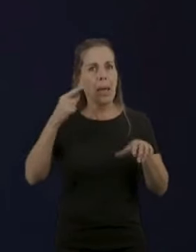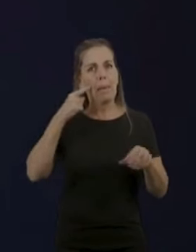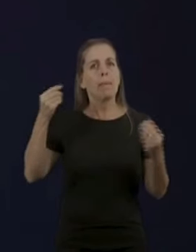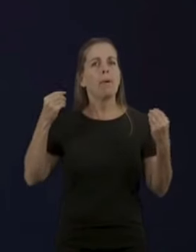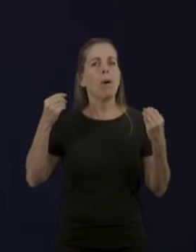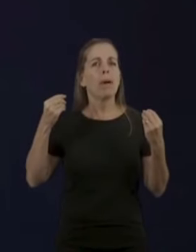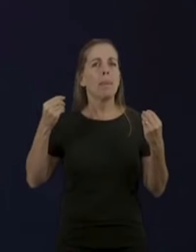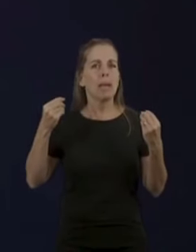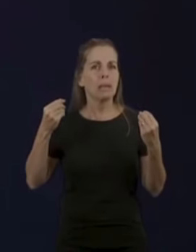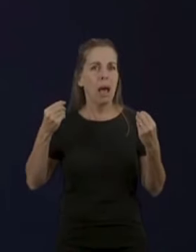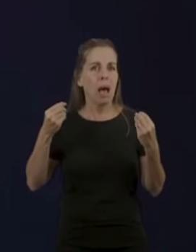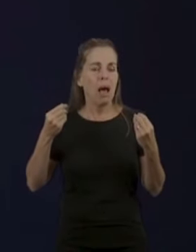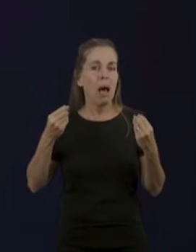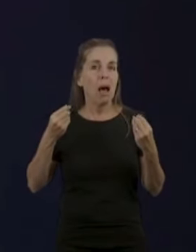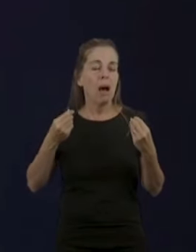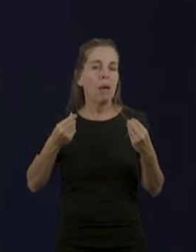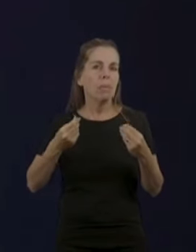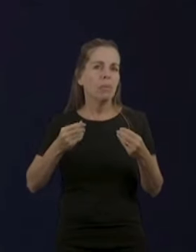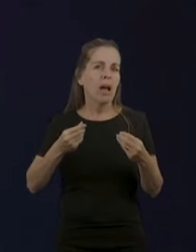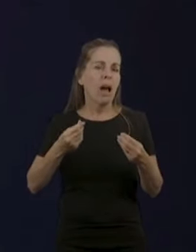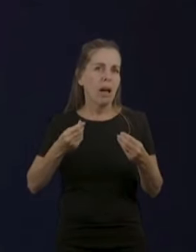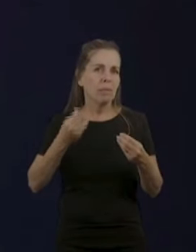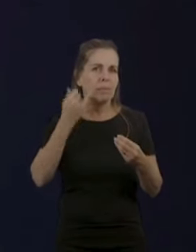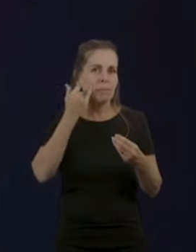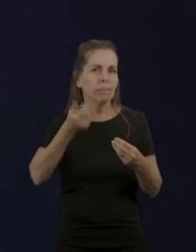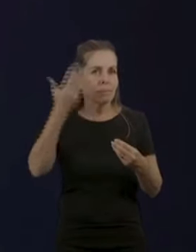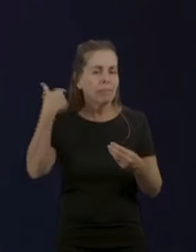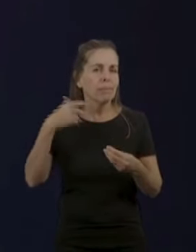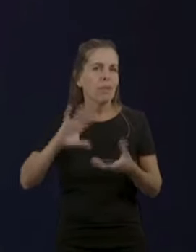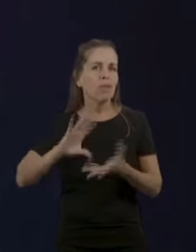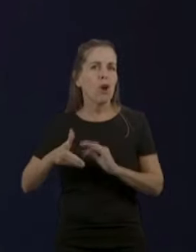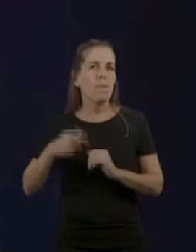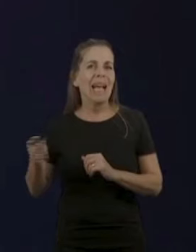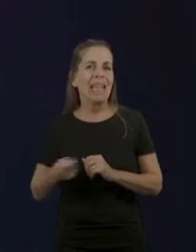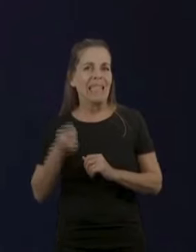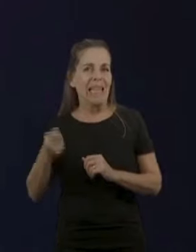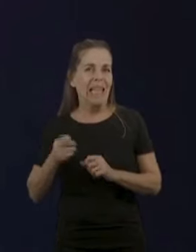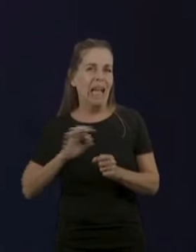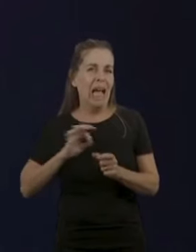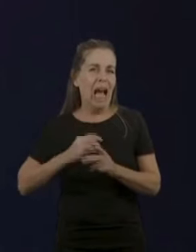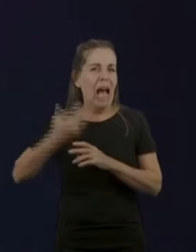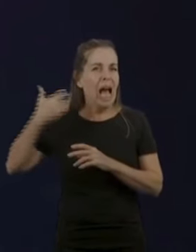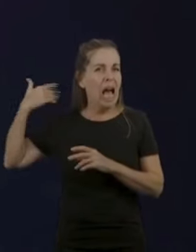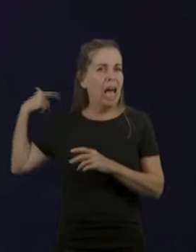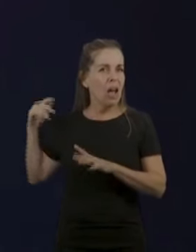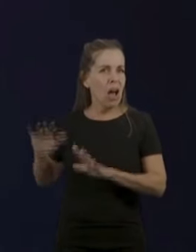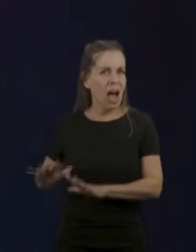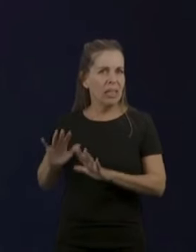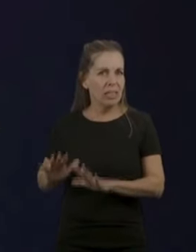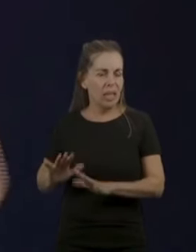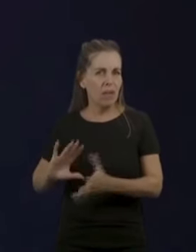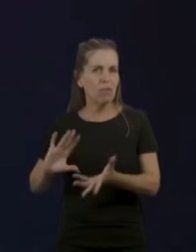de un un esquema un esquema sindical que claramente ha quedado en otros tiempos